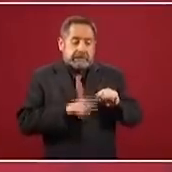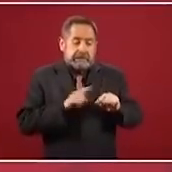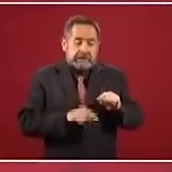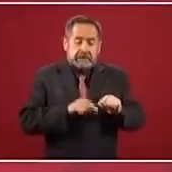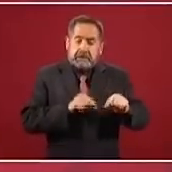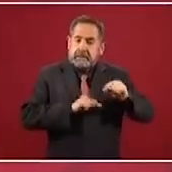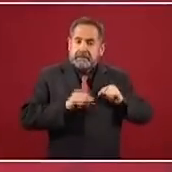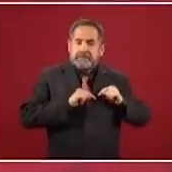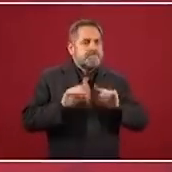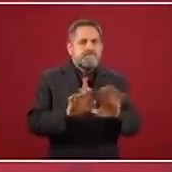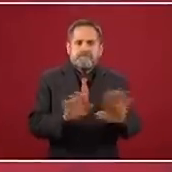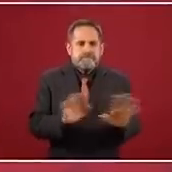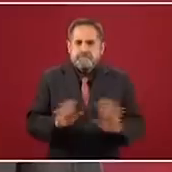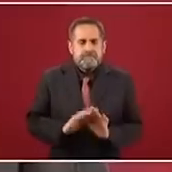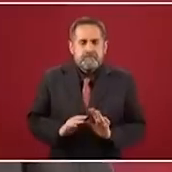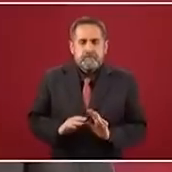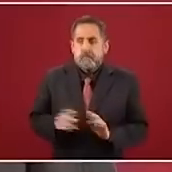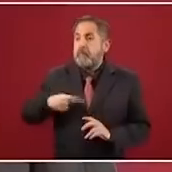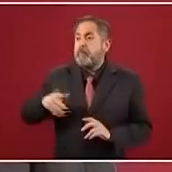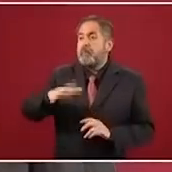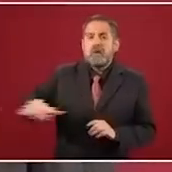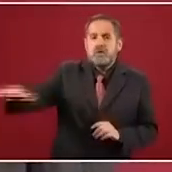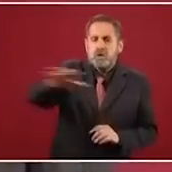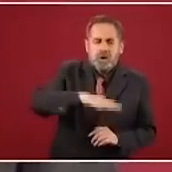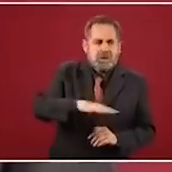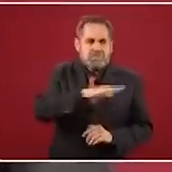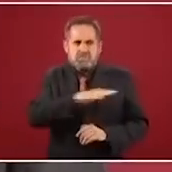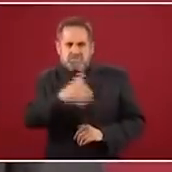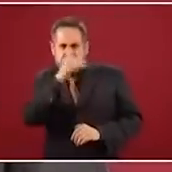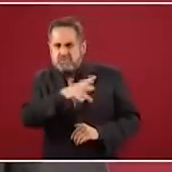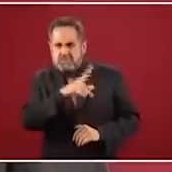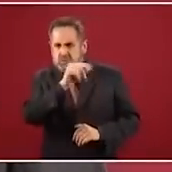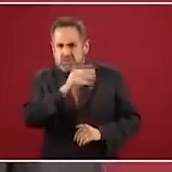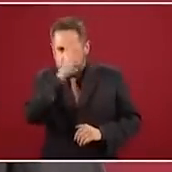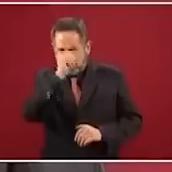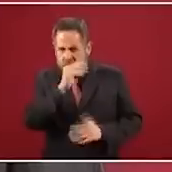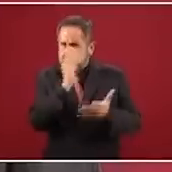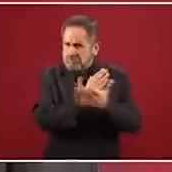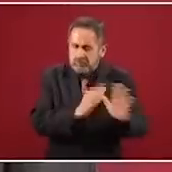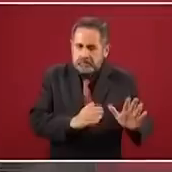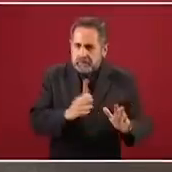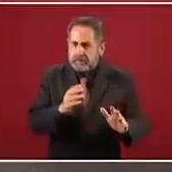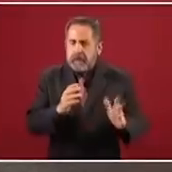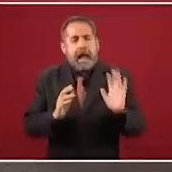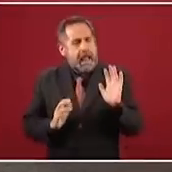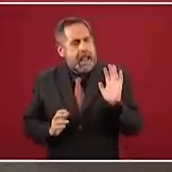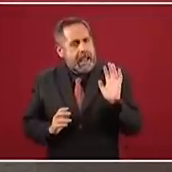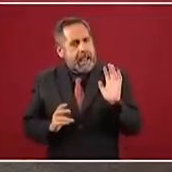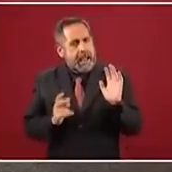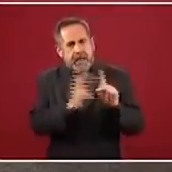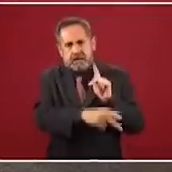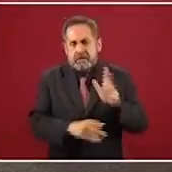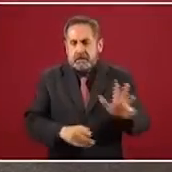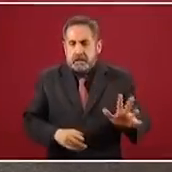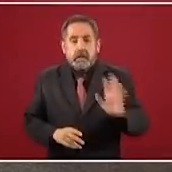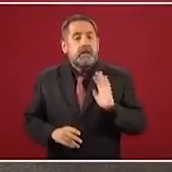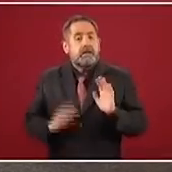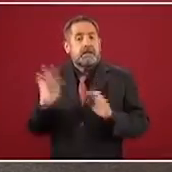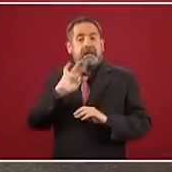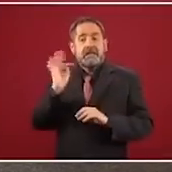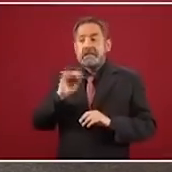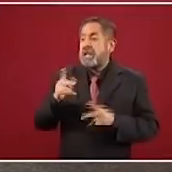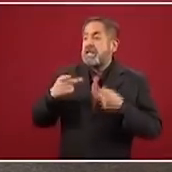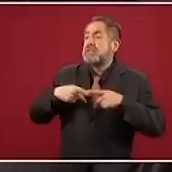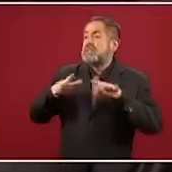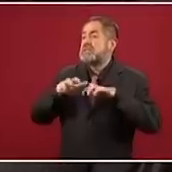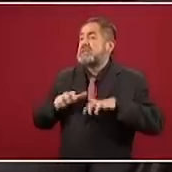porque el pueblo no se los va a permitir. Eso es lo más importante. Si hay una voluntad